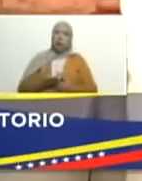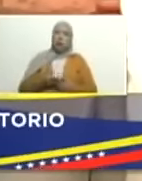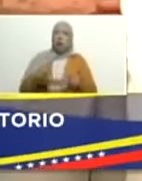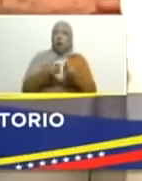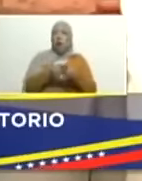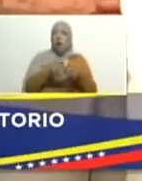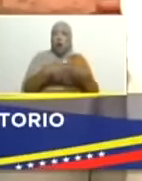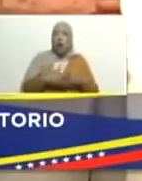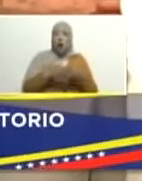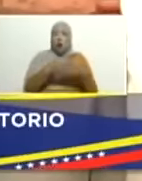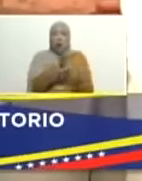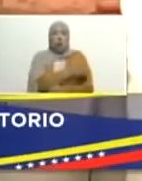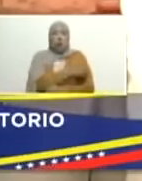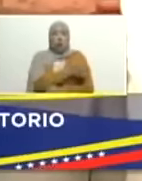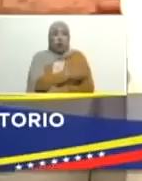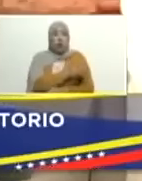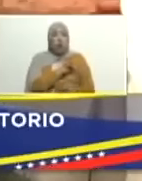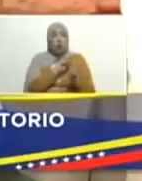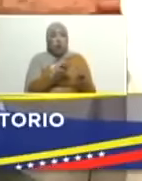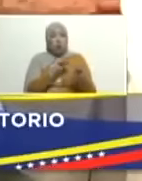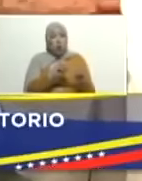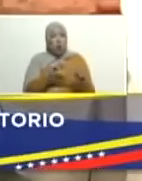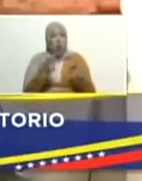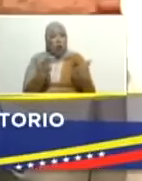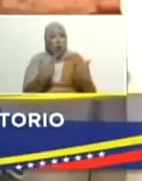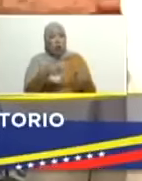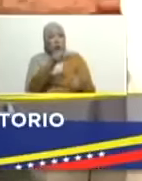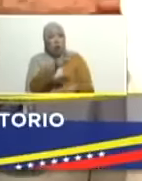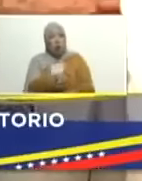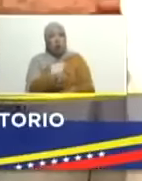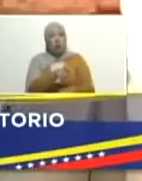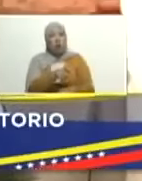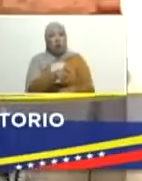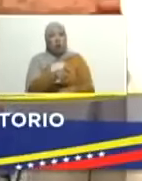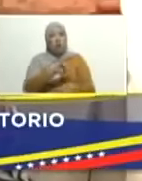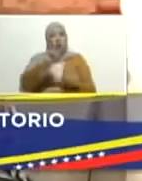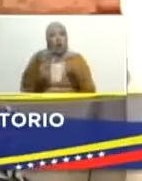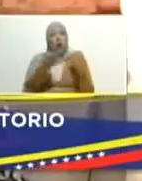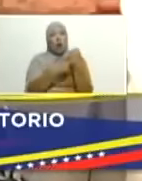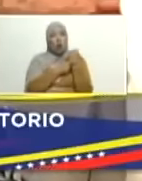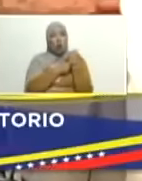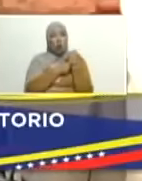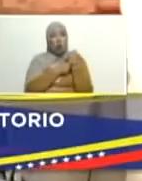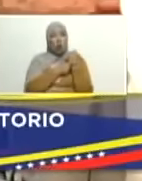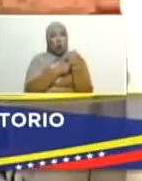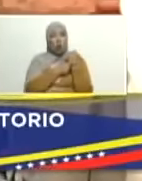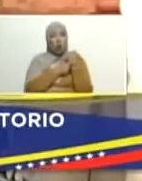gente, por Leopoldo López, por el Juan Guaidó,